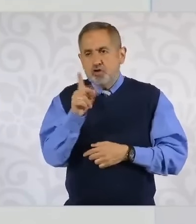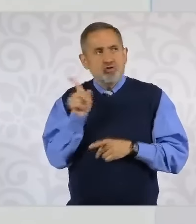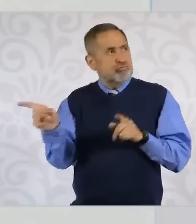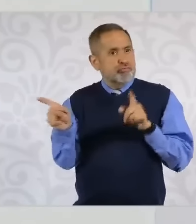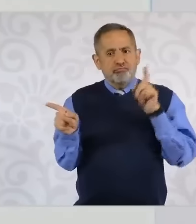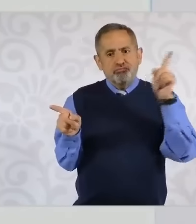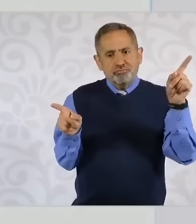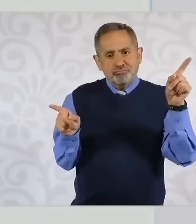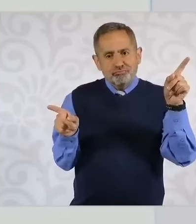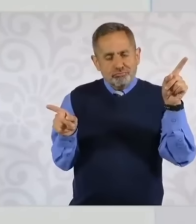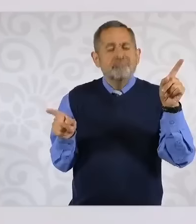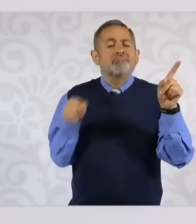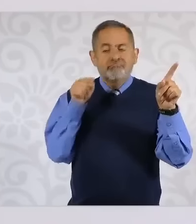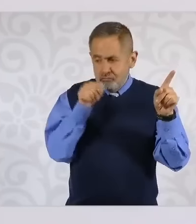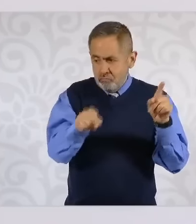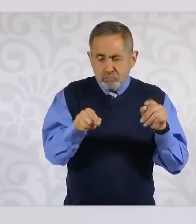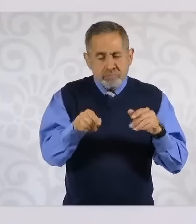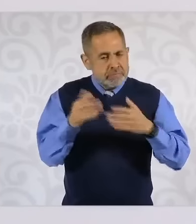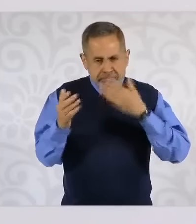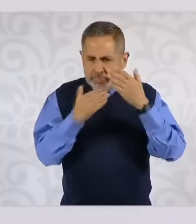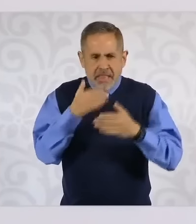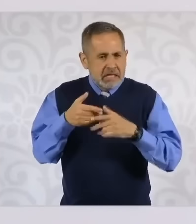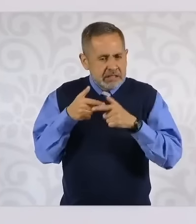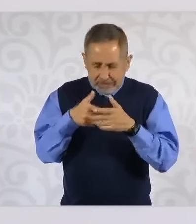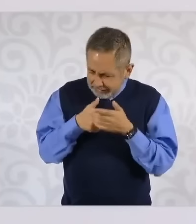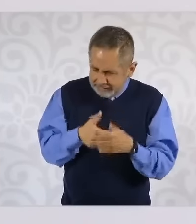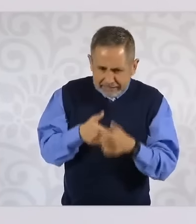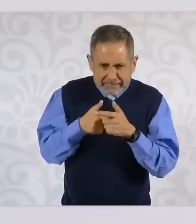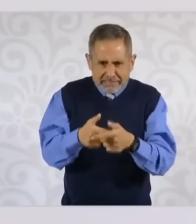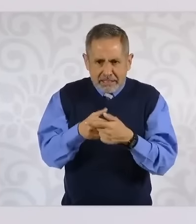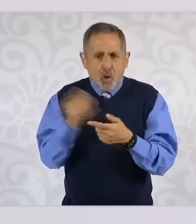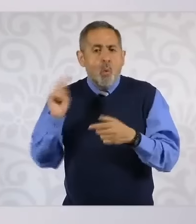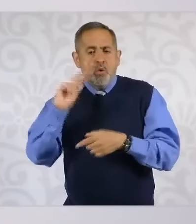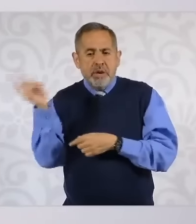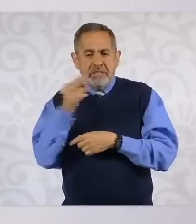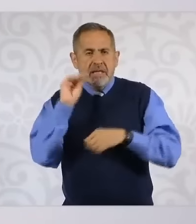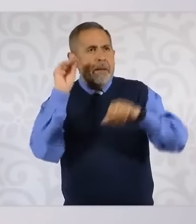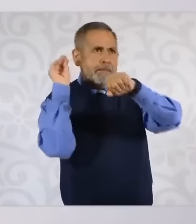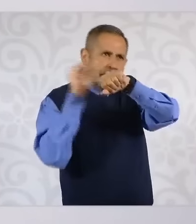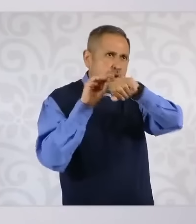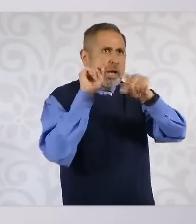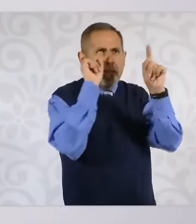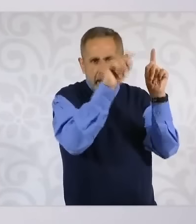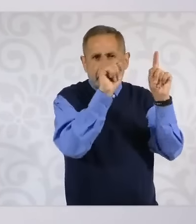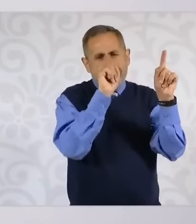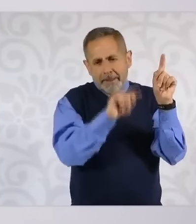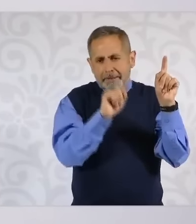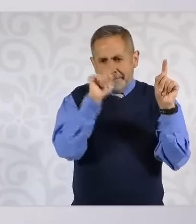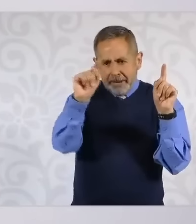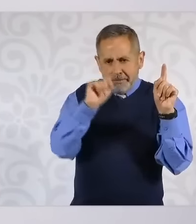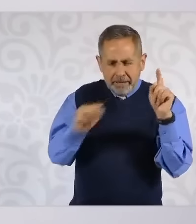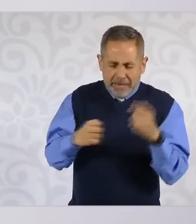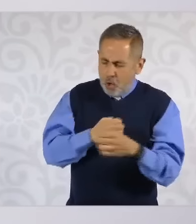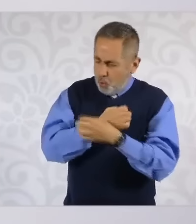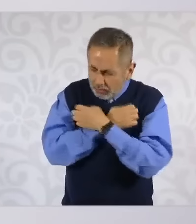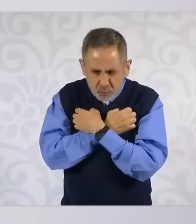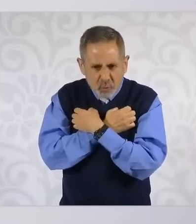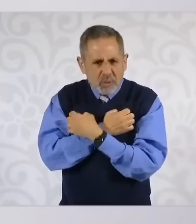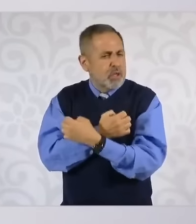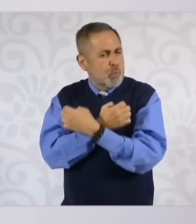extremos, y vamos a ir así llenando de universidades nuestro país. Educación, educación,